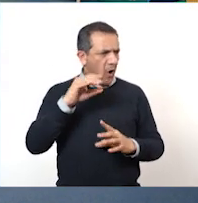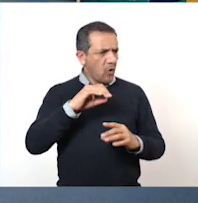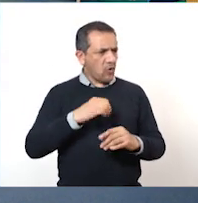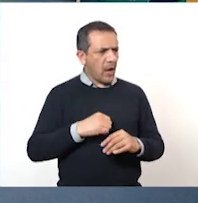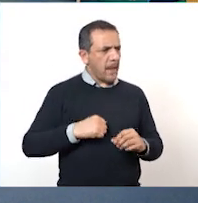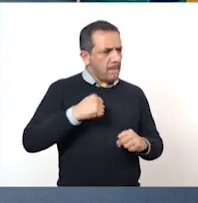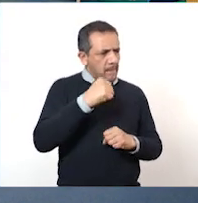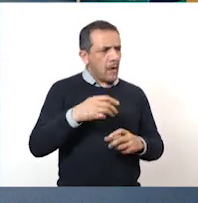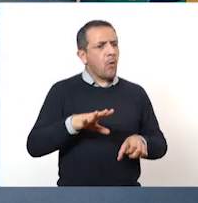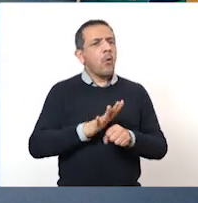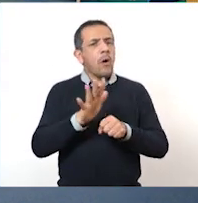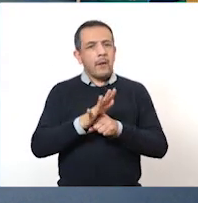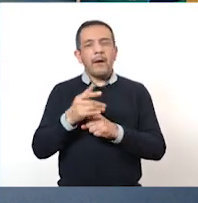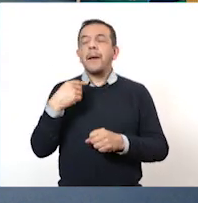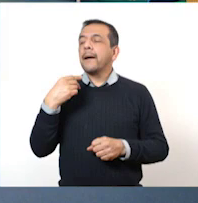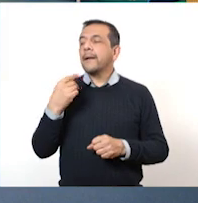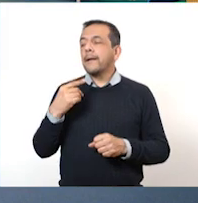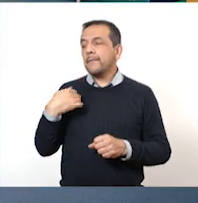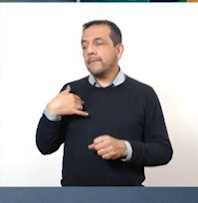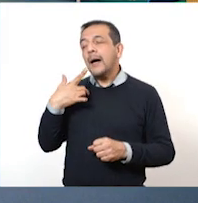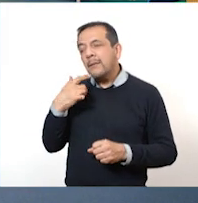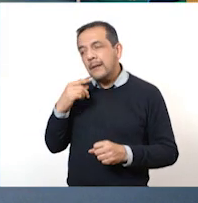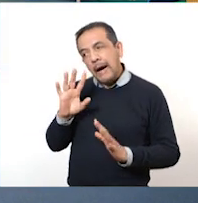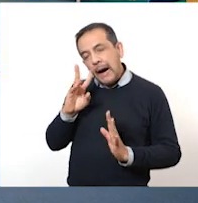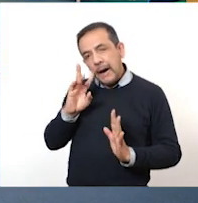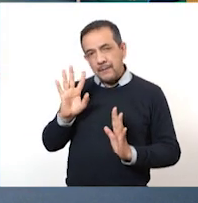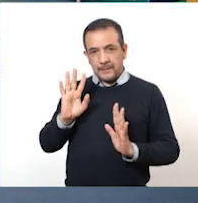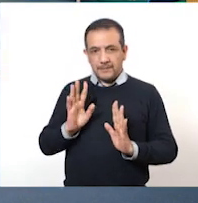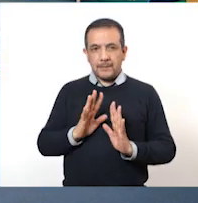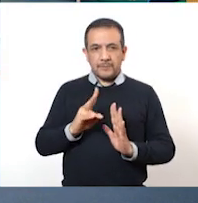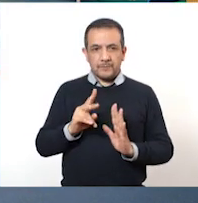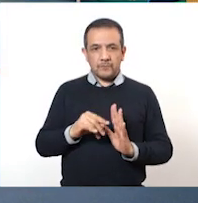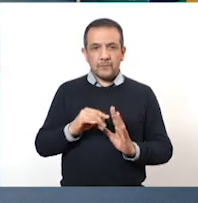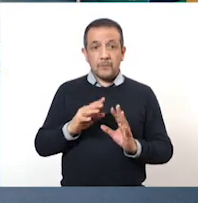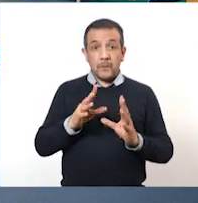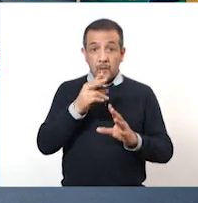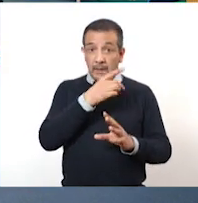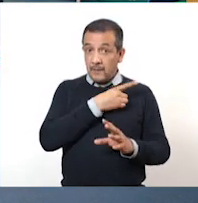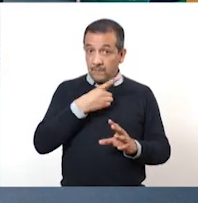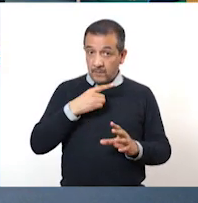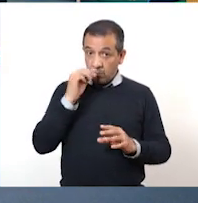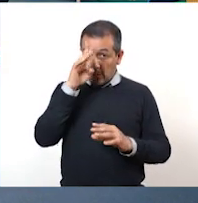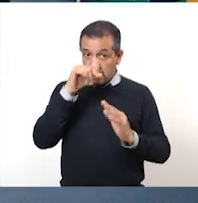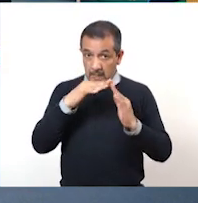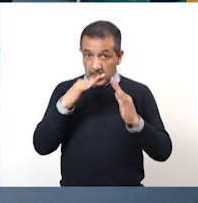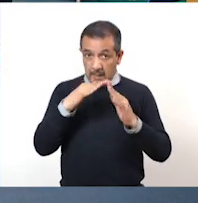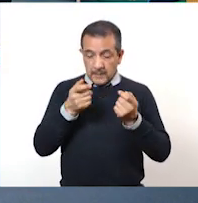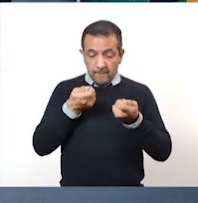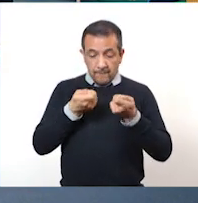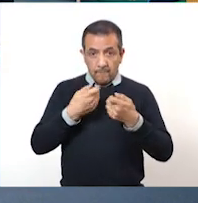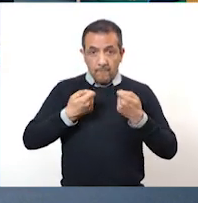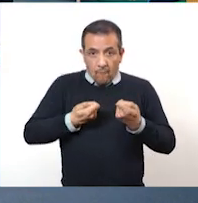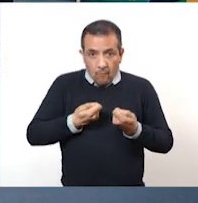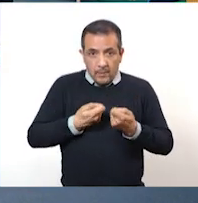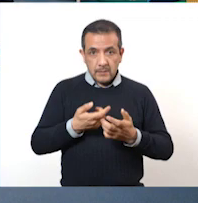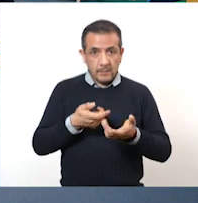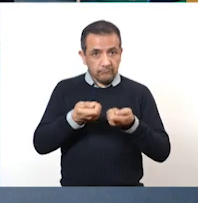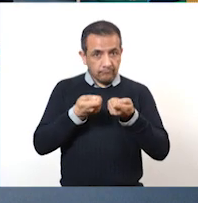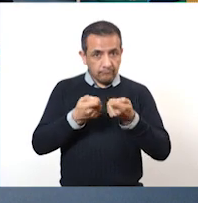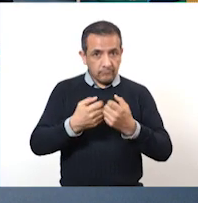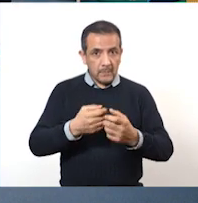lanzo? Bueno, lo intentamos. Vamos a intentarlo. Lo intentamos, sí, claro. Intentemos en casa. Ajustemos nuestros movimientos, nuestra